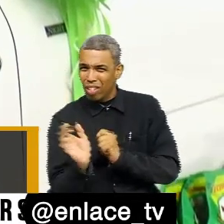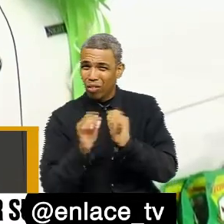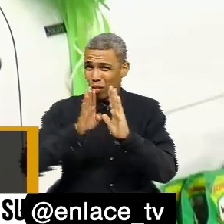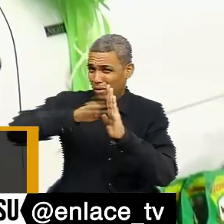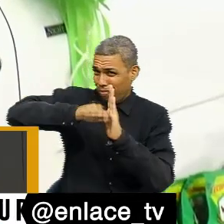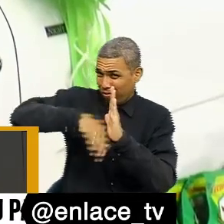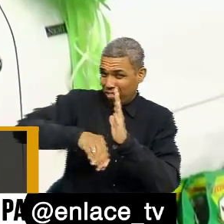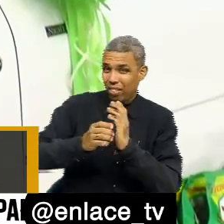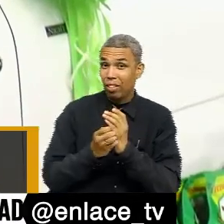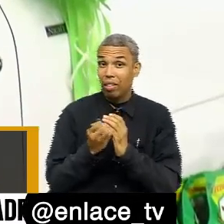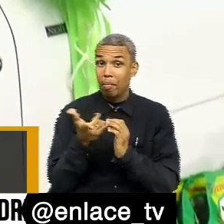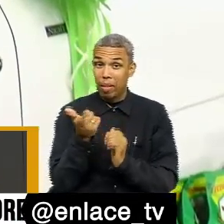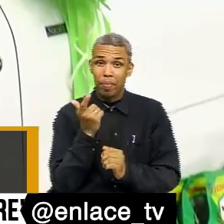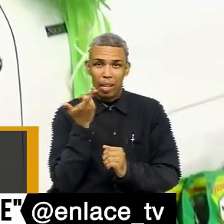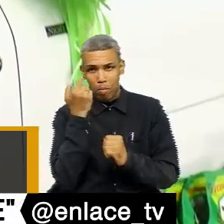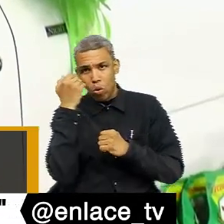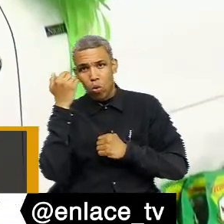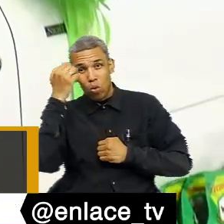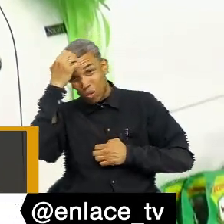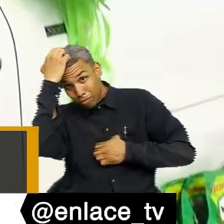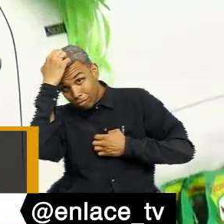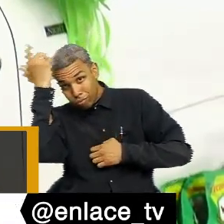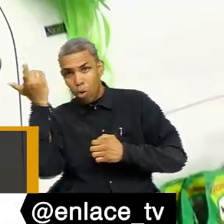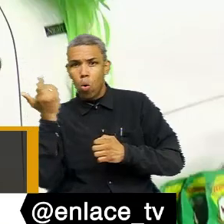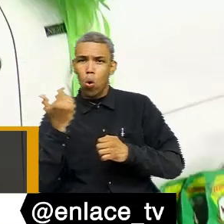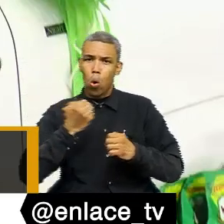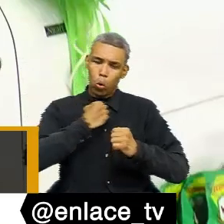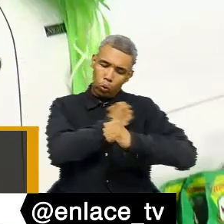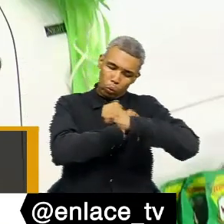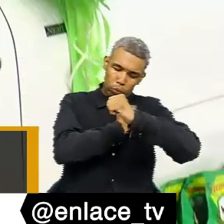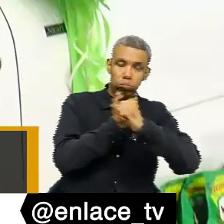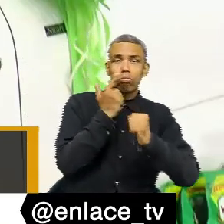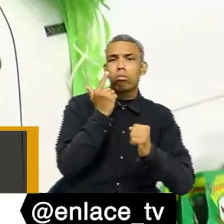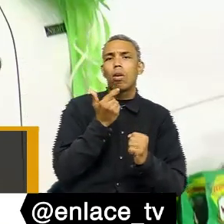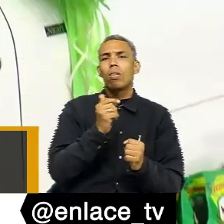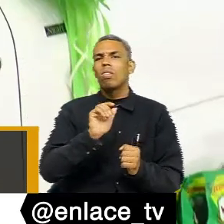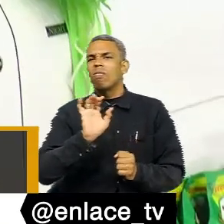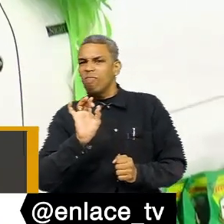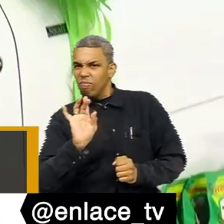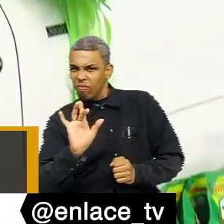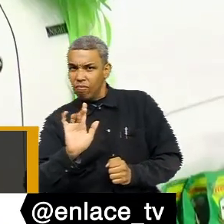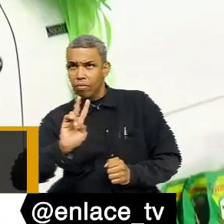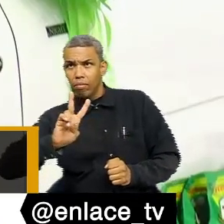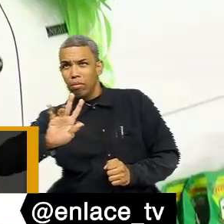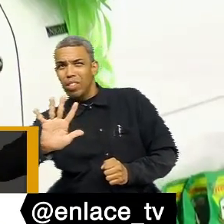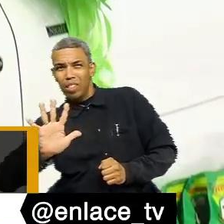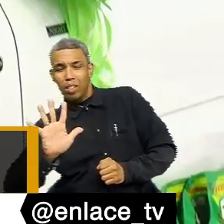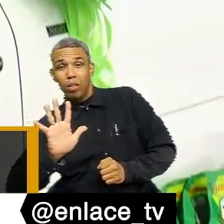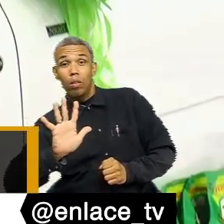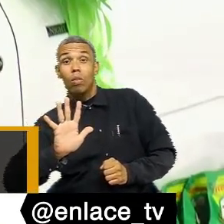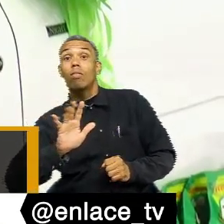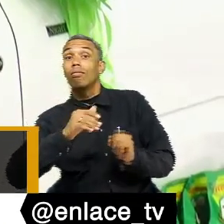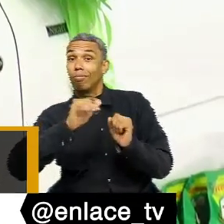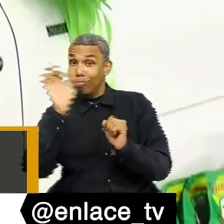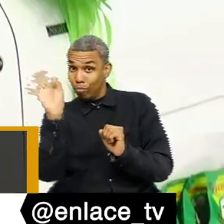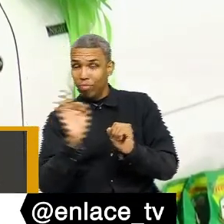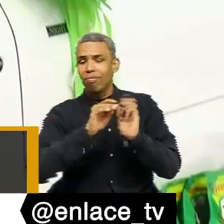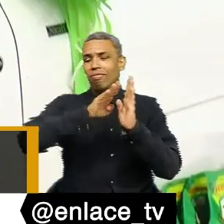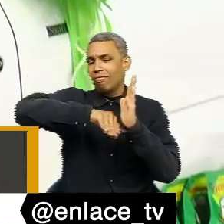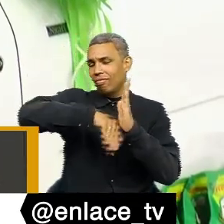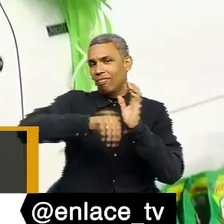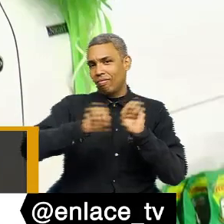de jabones, de tocador, con descuentos del 15%, 20%, 25% y hasta el 30%. Bueno, Iván Naranjo, gracias por haber